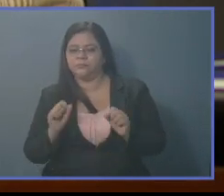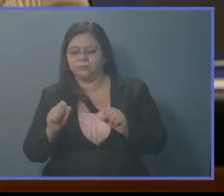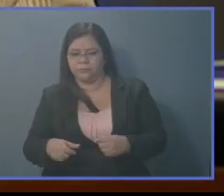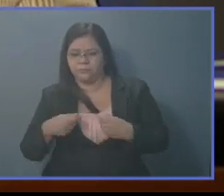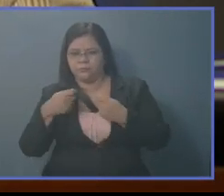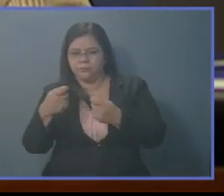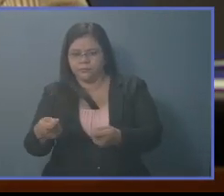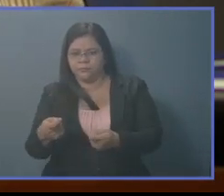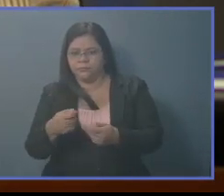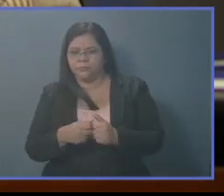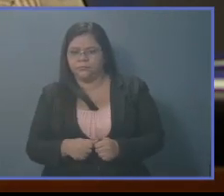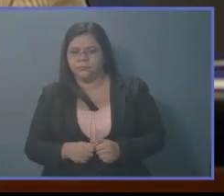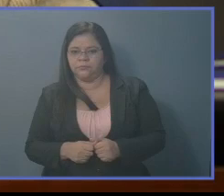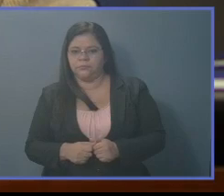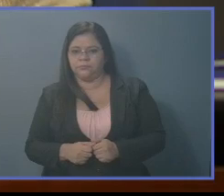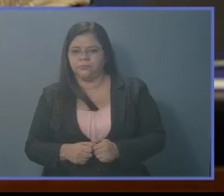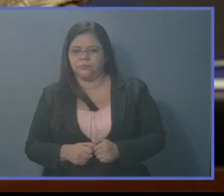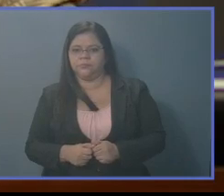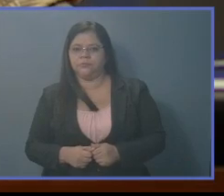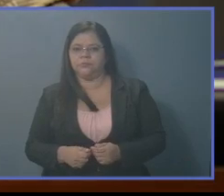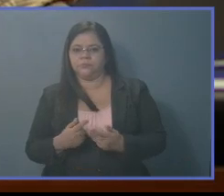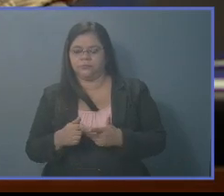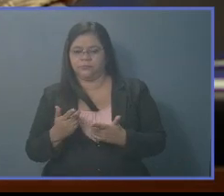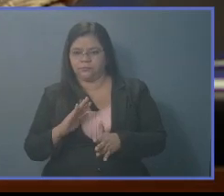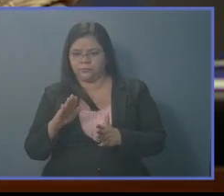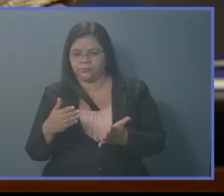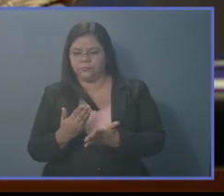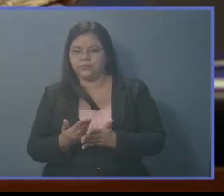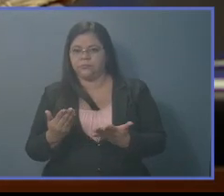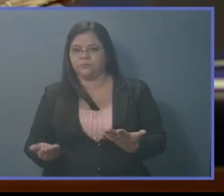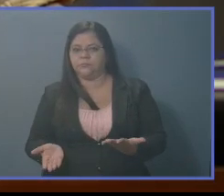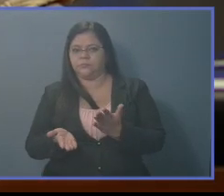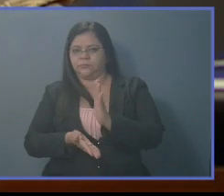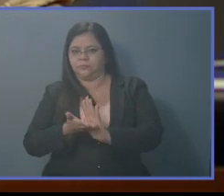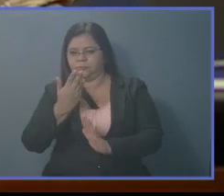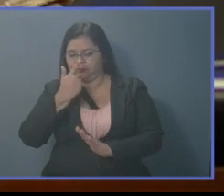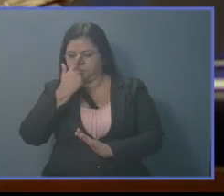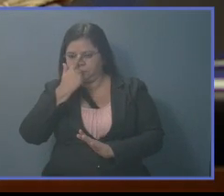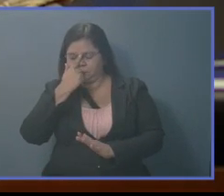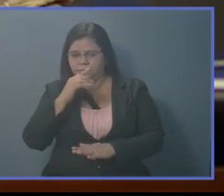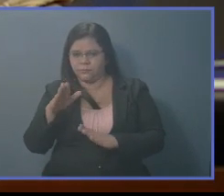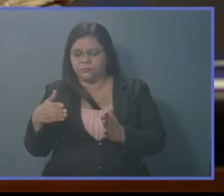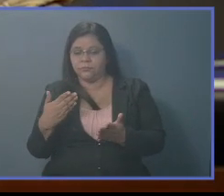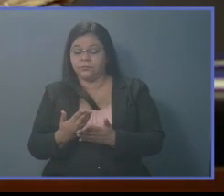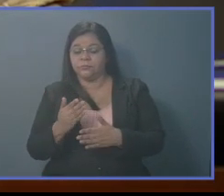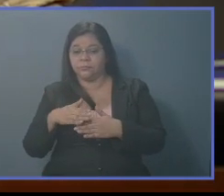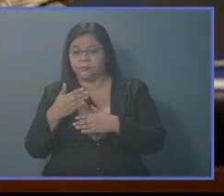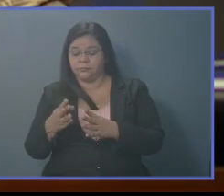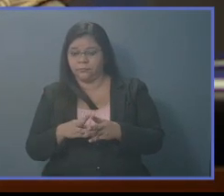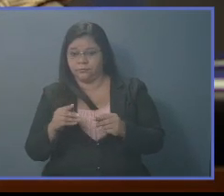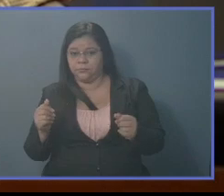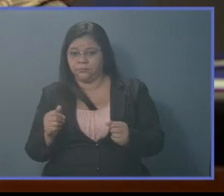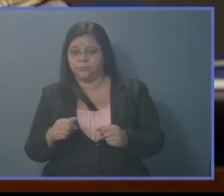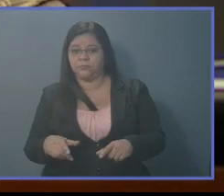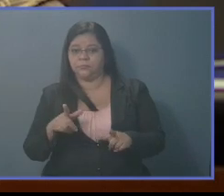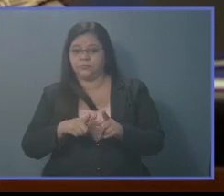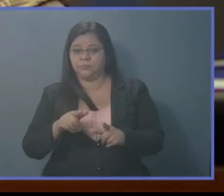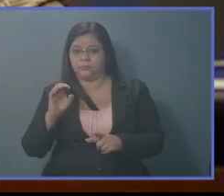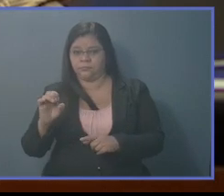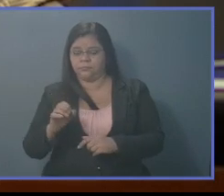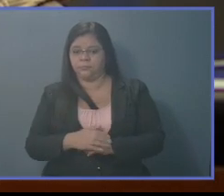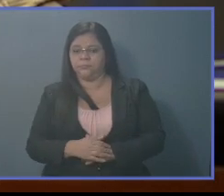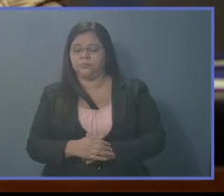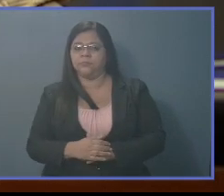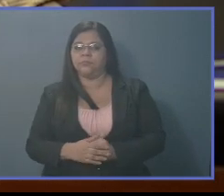entregarse al sujeto por escrito en un plazo no mayor de 4 horas después de obtener los resultados. C. Si se ordena